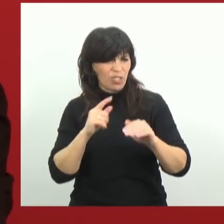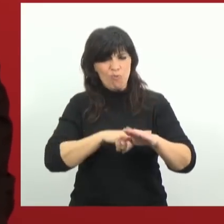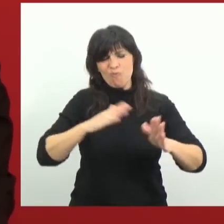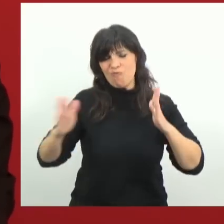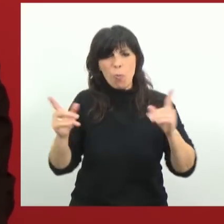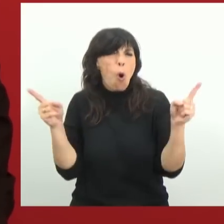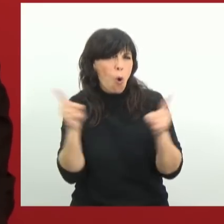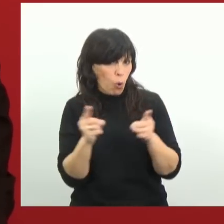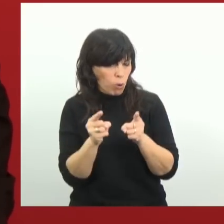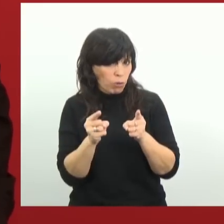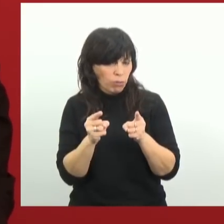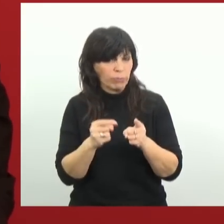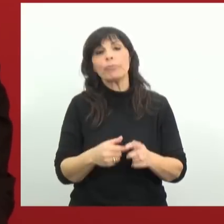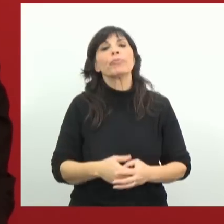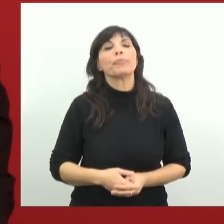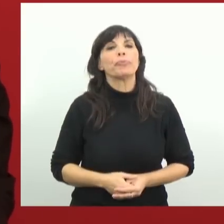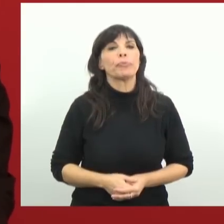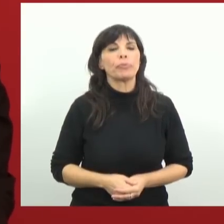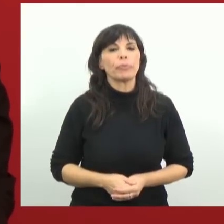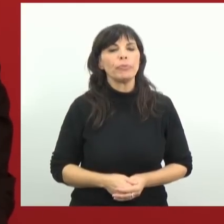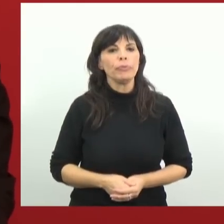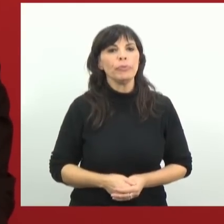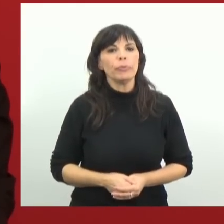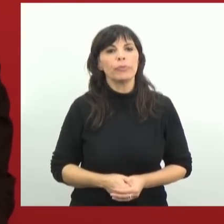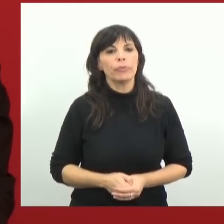porque significa también